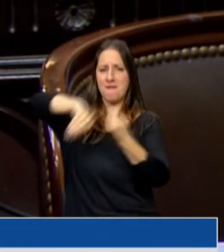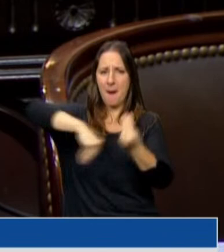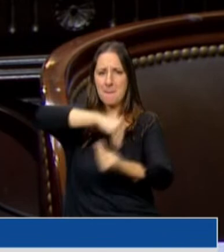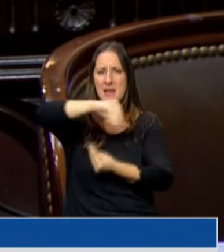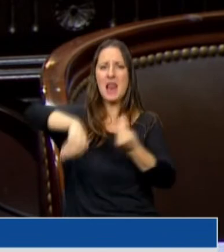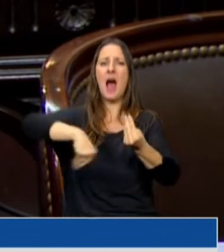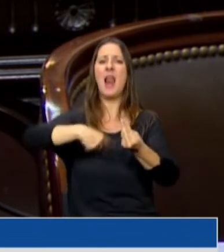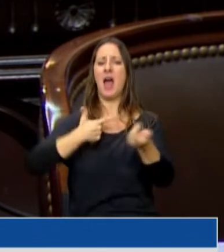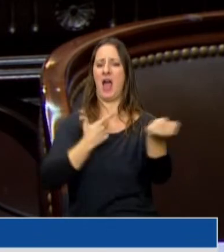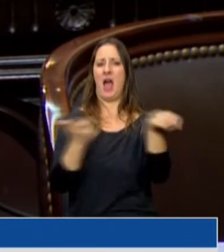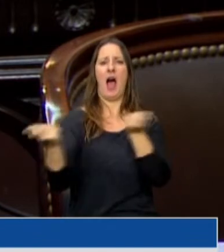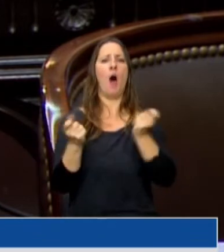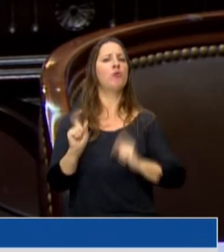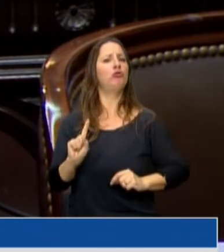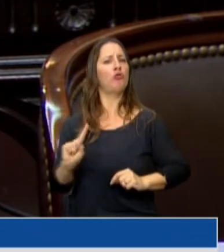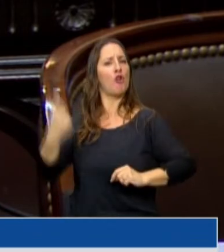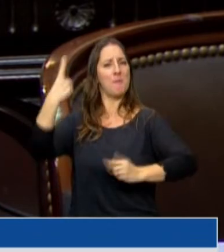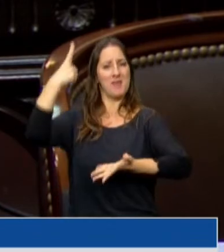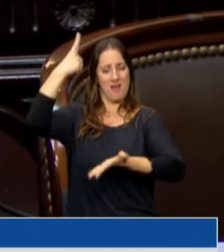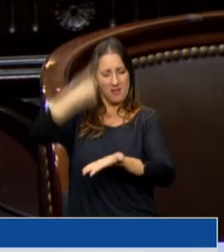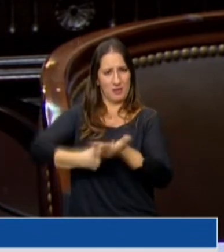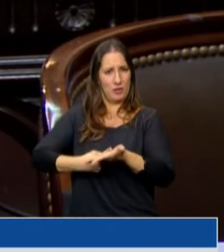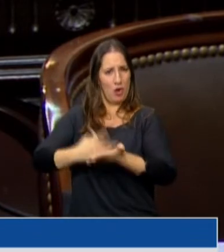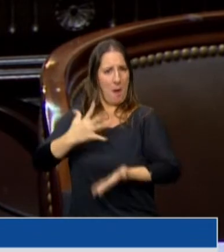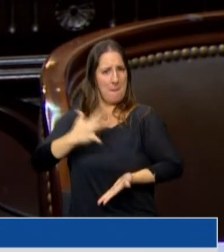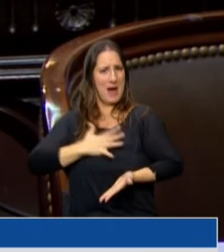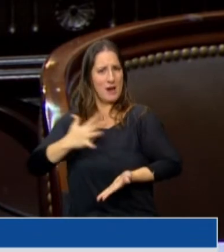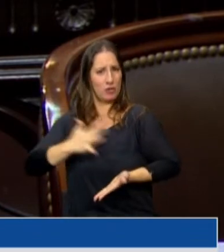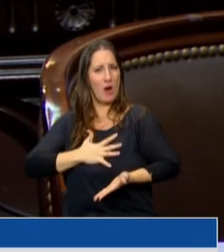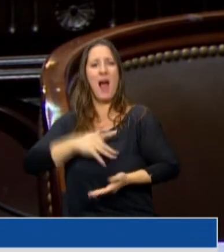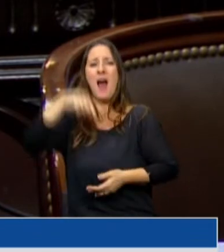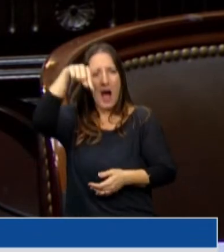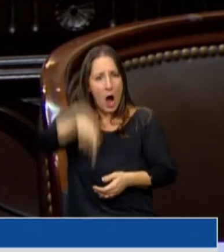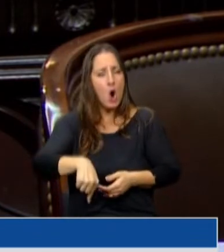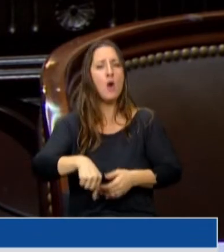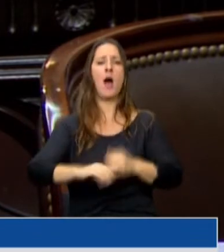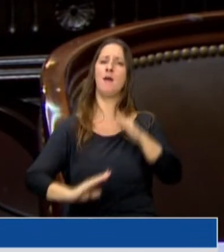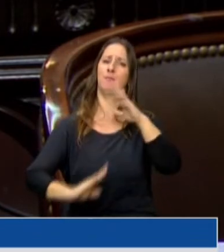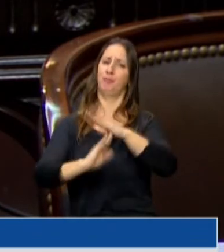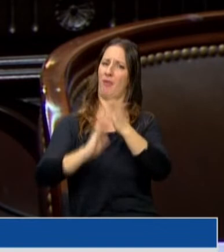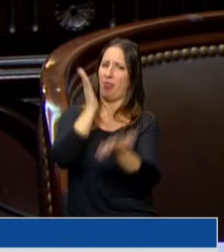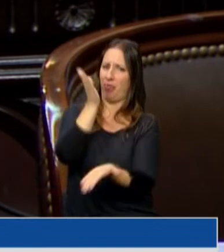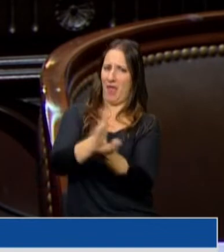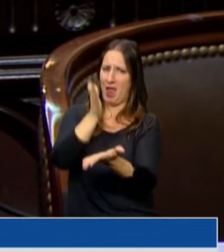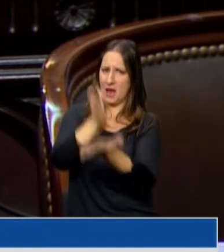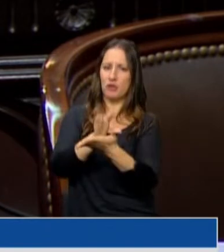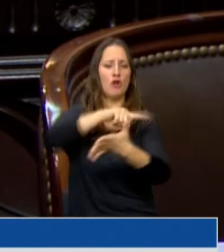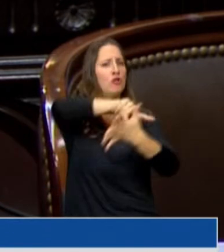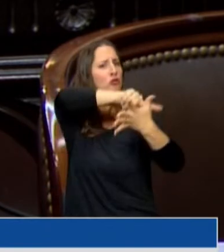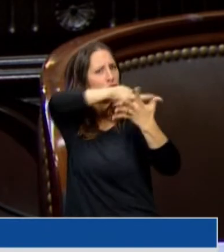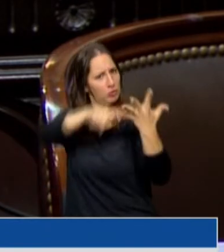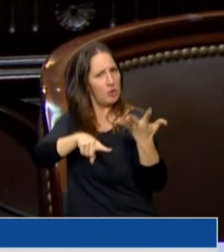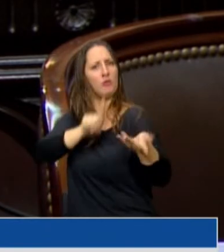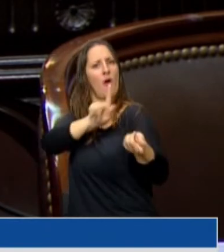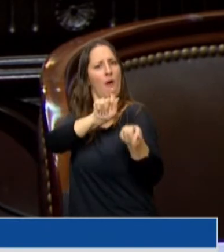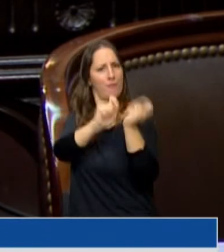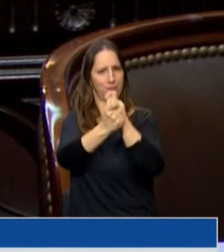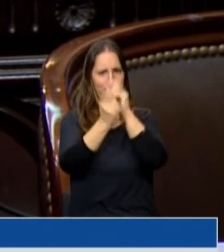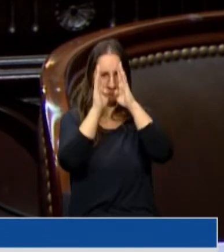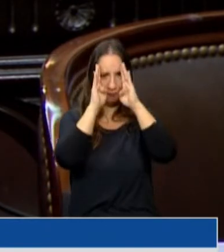La autonomía y las decisiones personalísimas ahora son un derecho, son fuente de